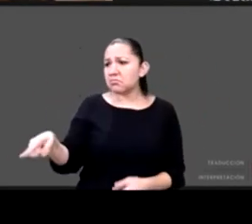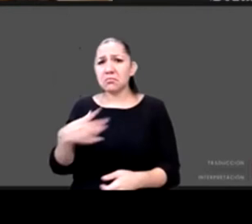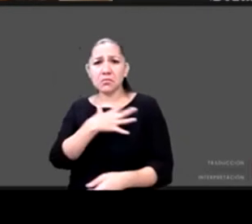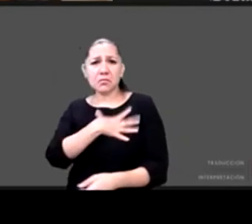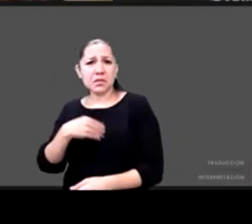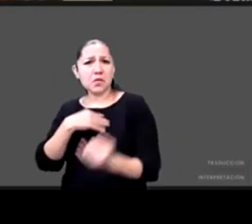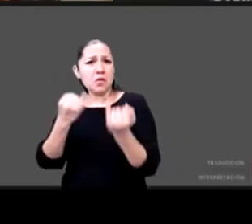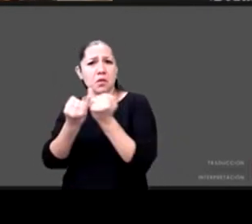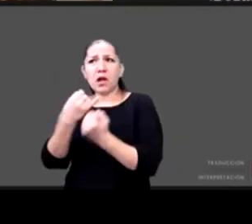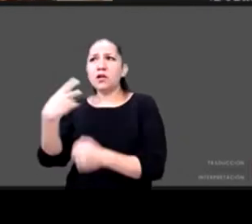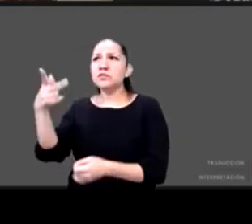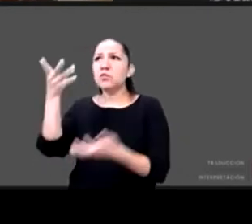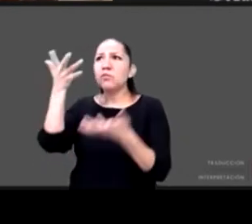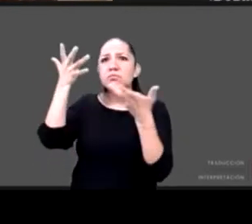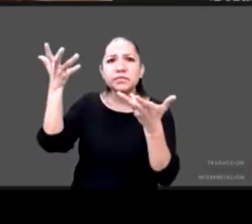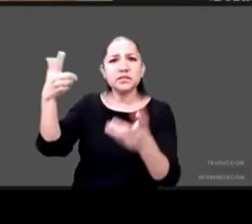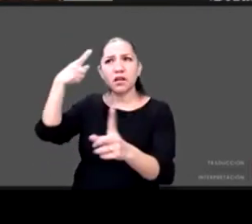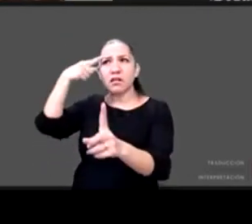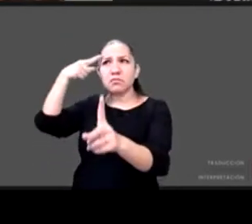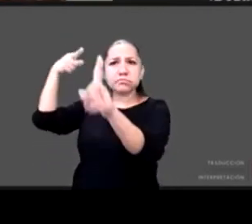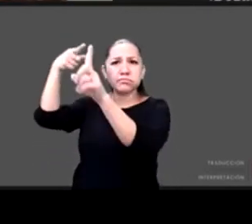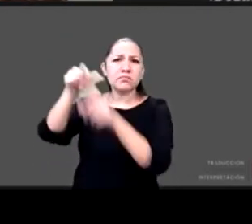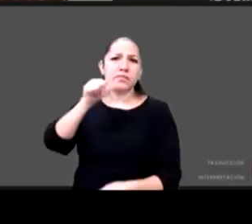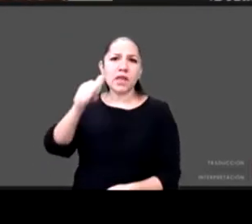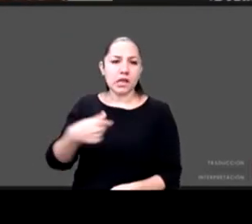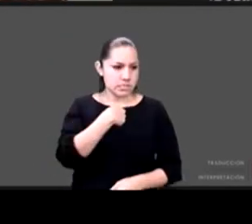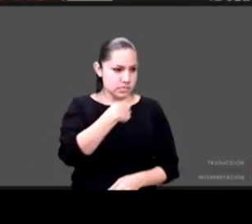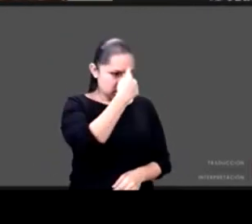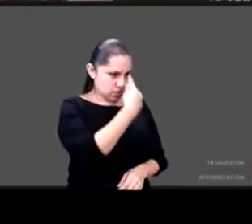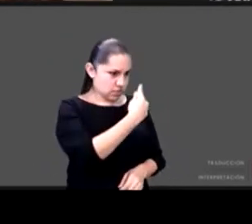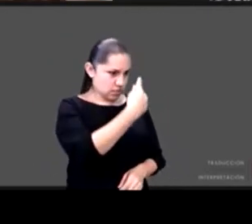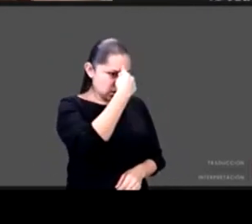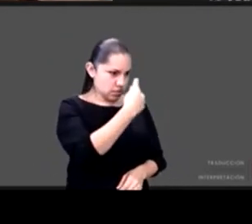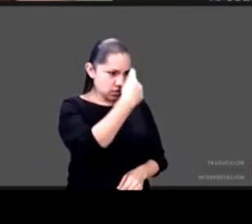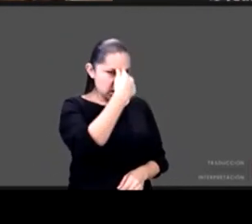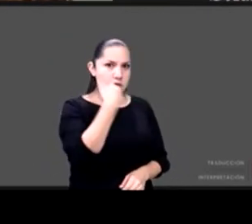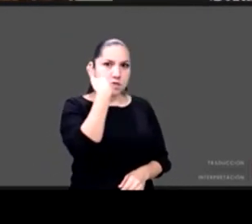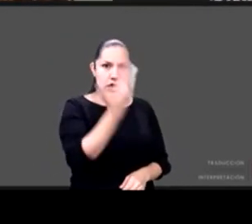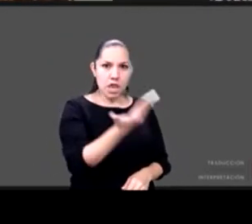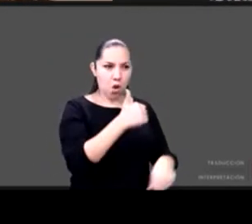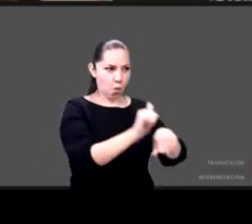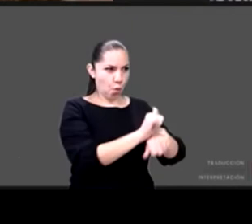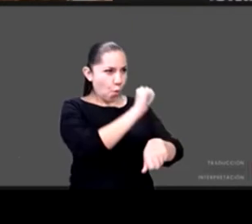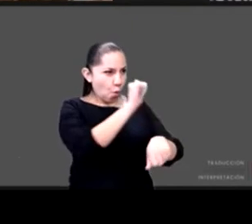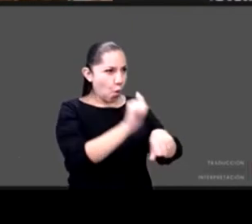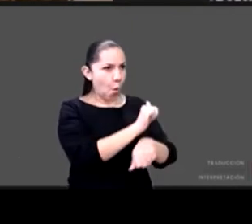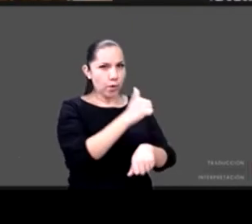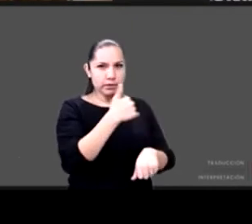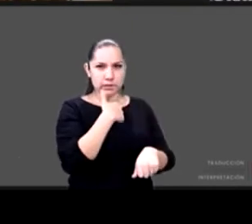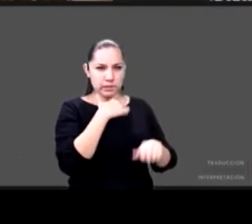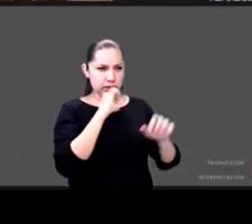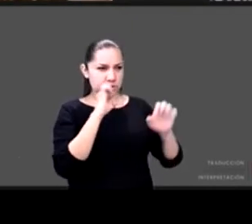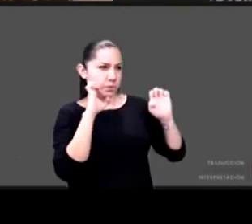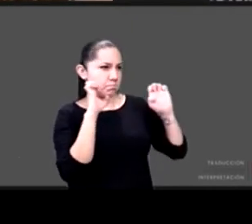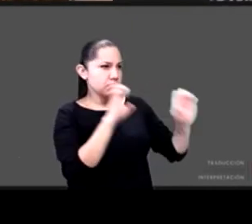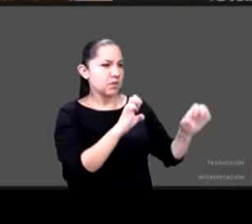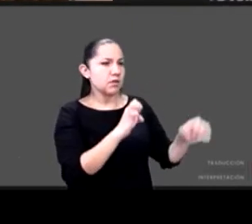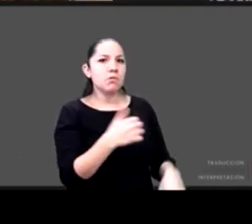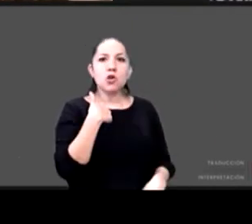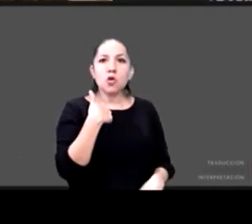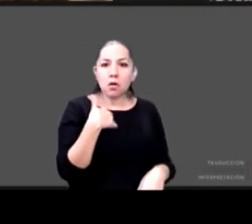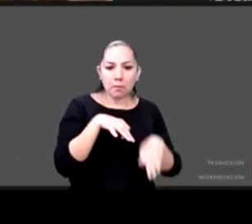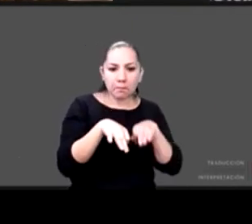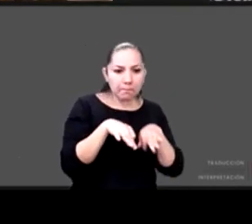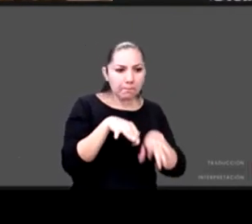estás diciendo, es que quiero el coche del año, pero hoy no tengo tal, pues vamos meta por meta, paso a pasito. Eso